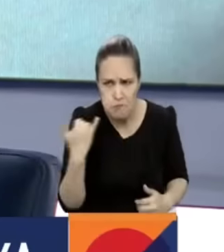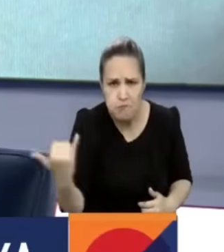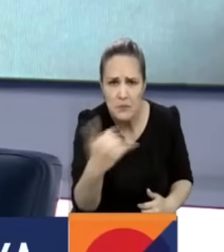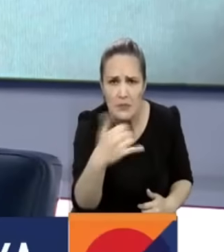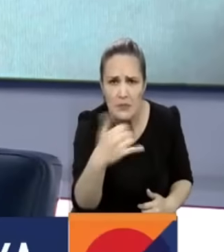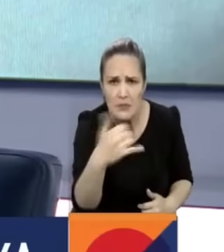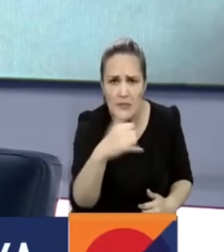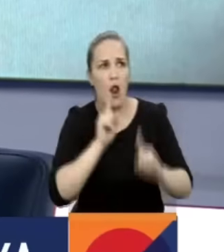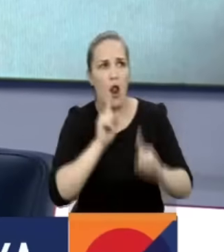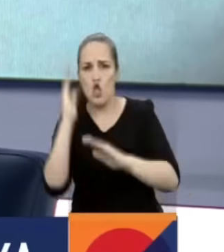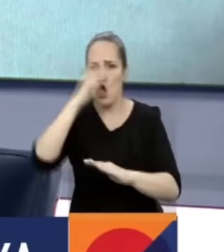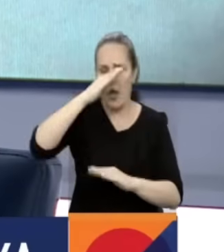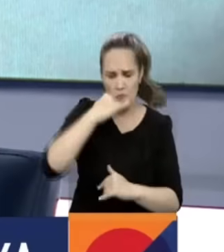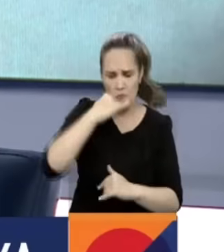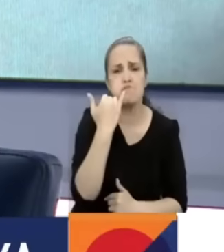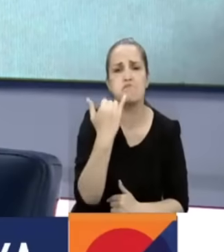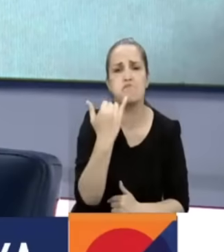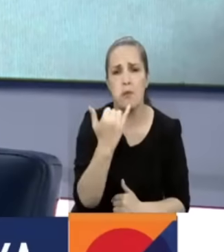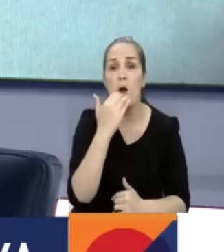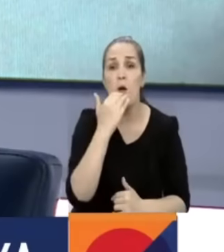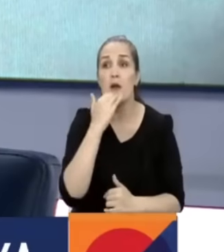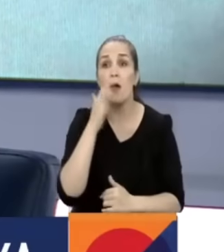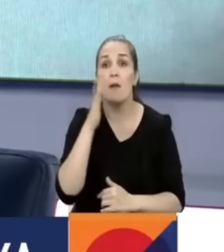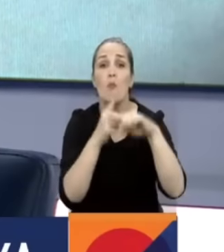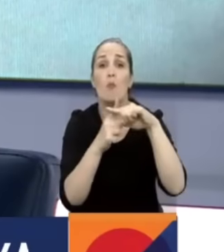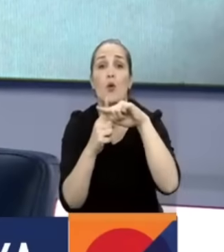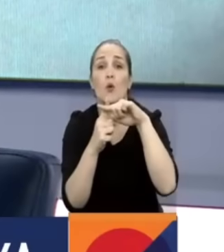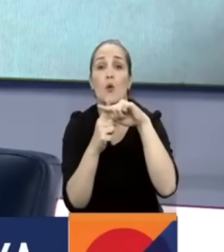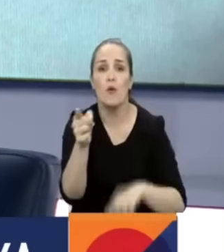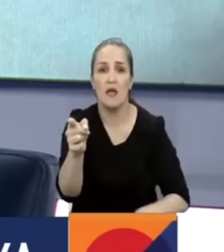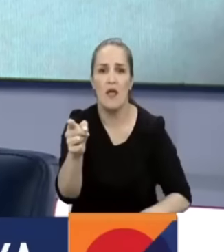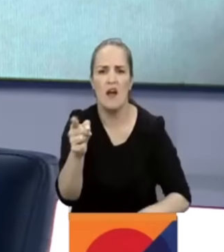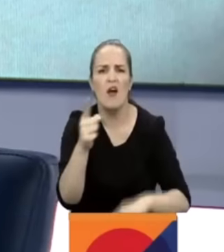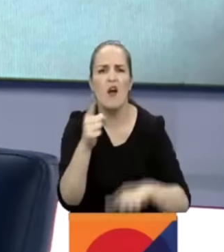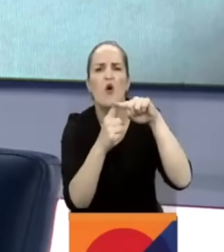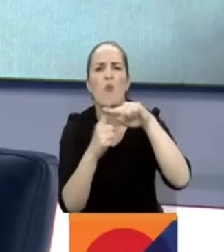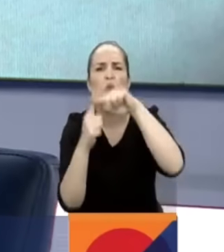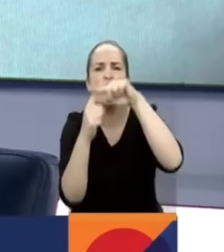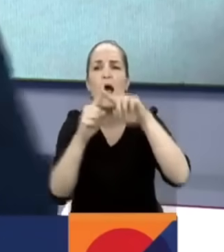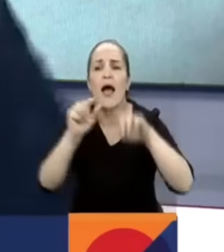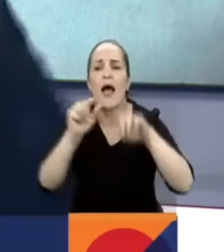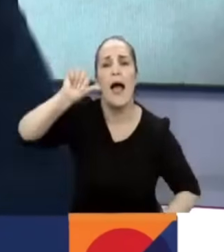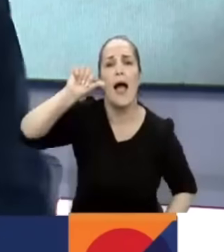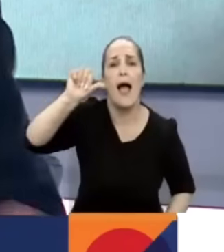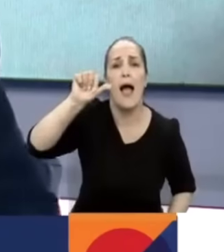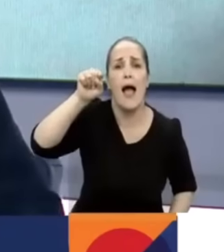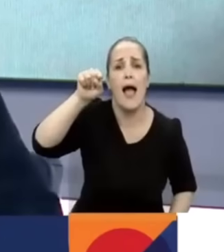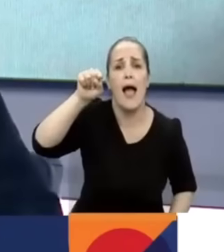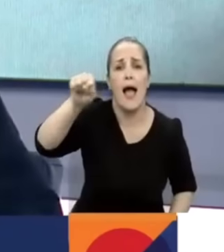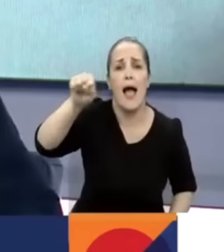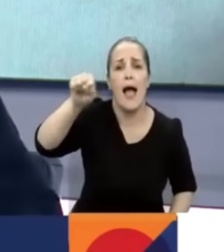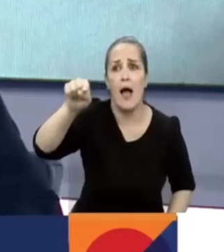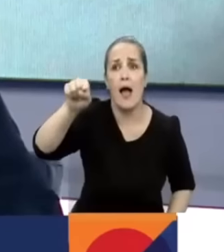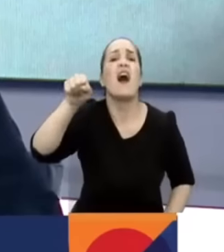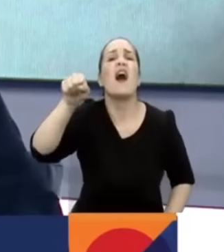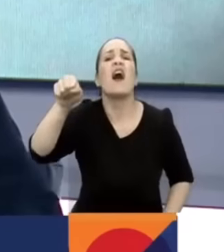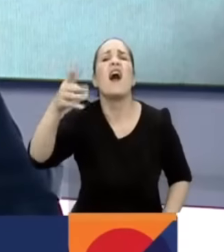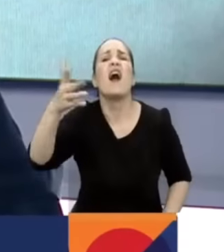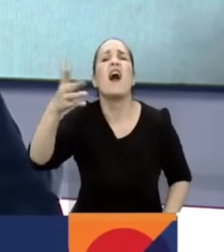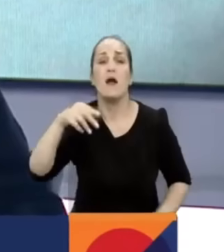las que se presentan en los organismos de control. Hablemos de la Procuraduría. ¿Cómo es posible que una señora que roba 70.000 millones de pesos,